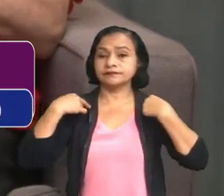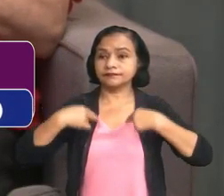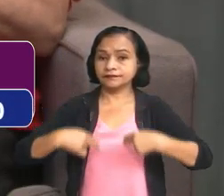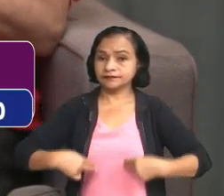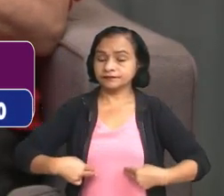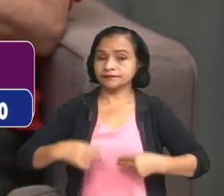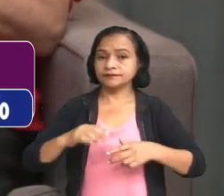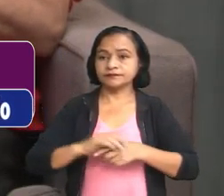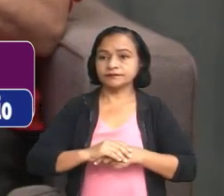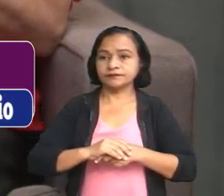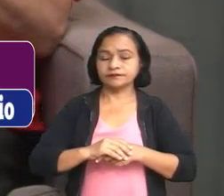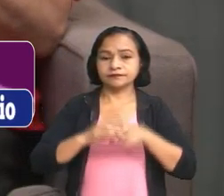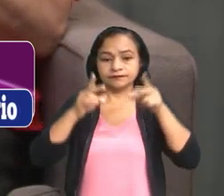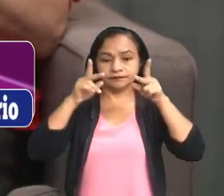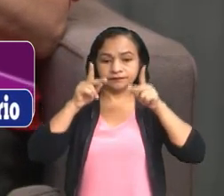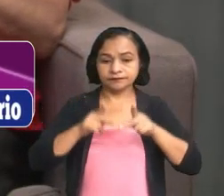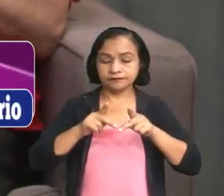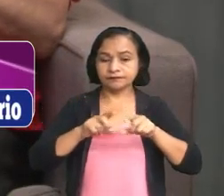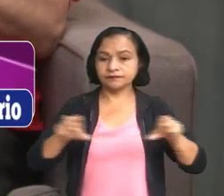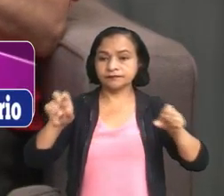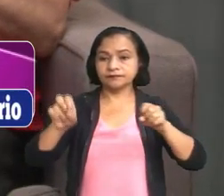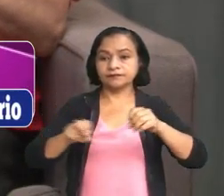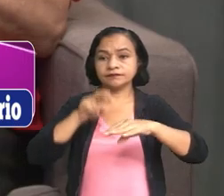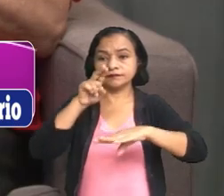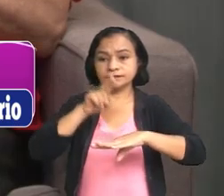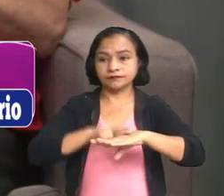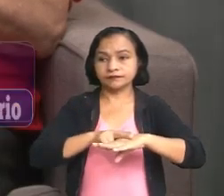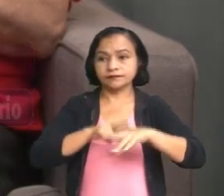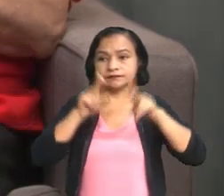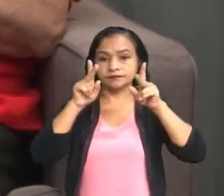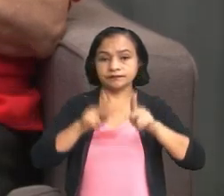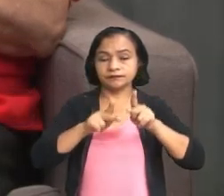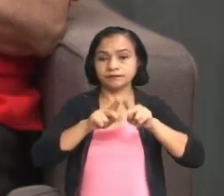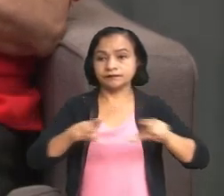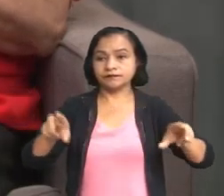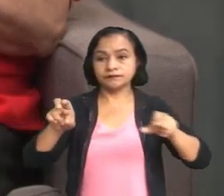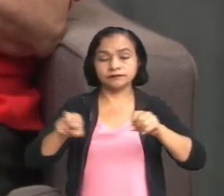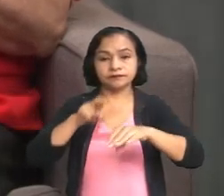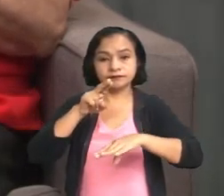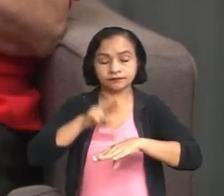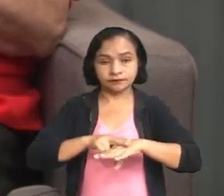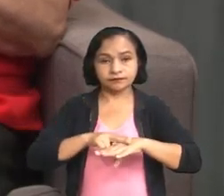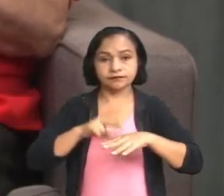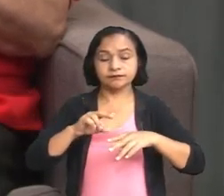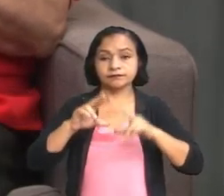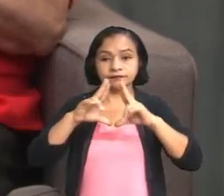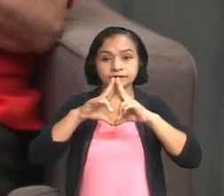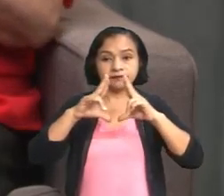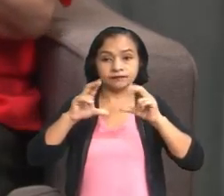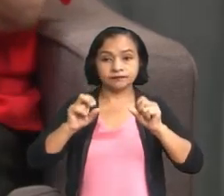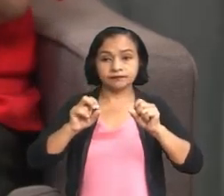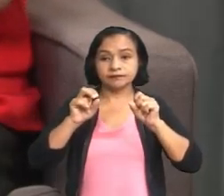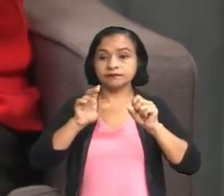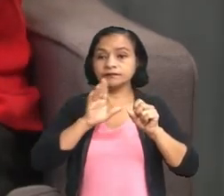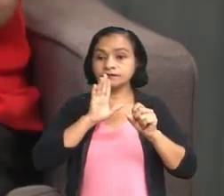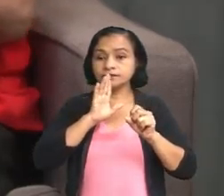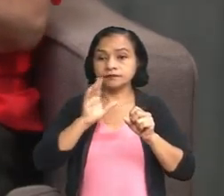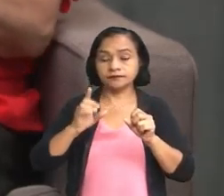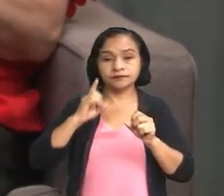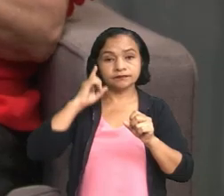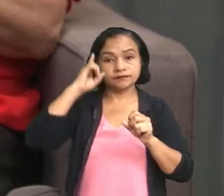ejemplo, nuestro plan nacional. Nuestro plan nacional, precisamente hablamos de un plan nacional de